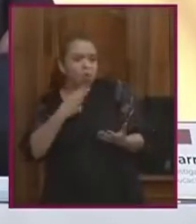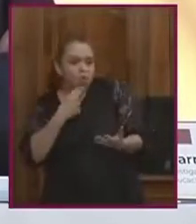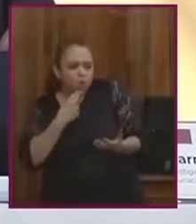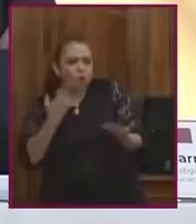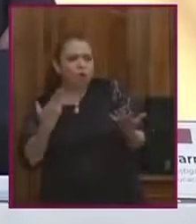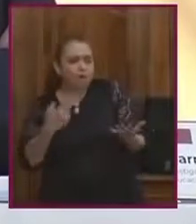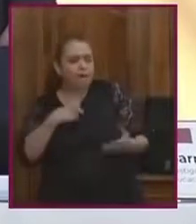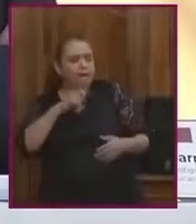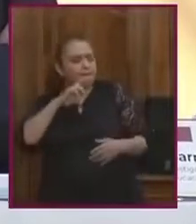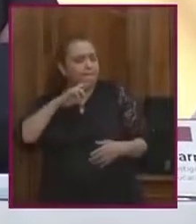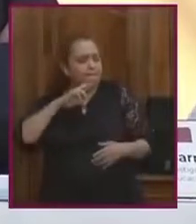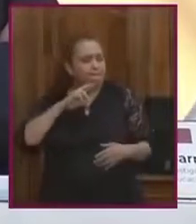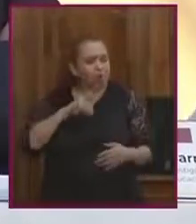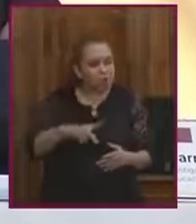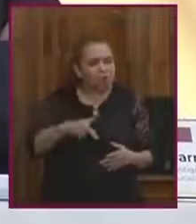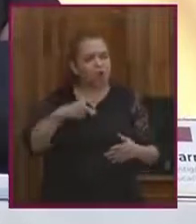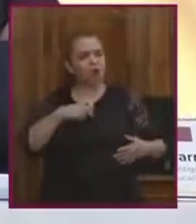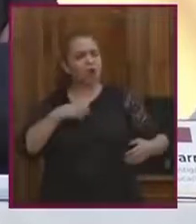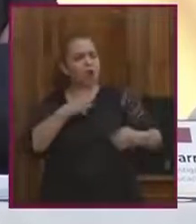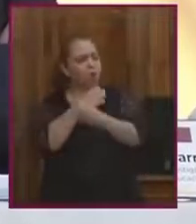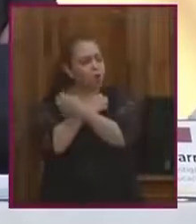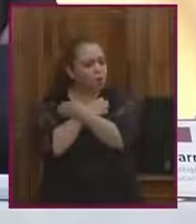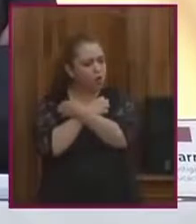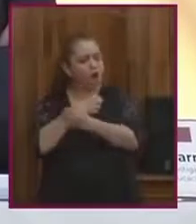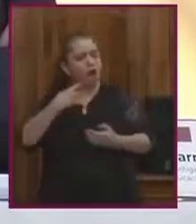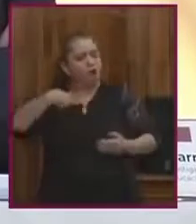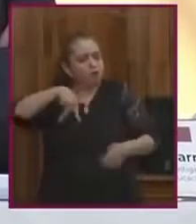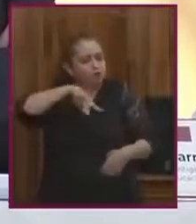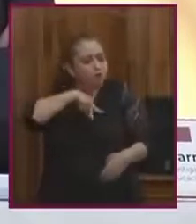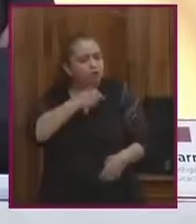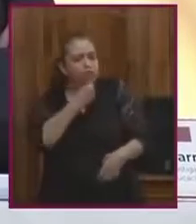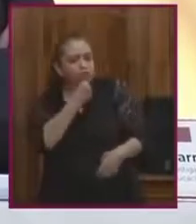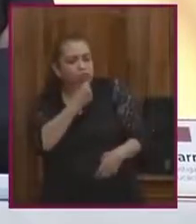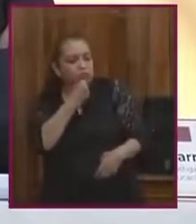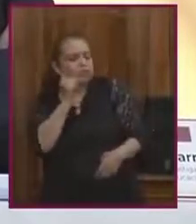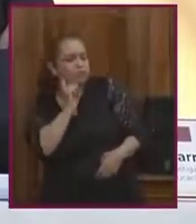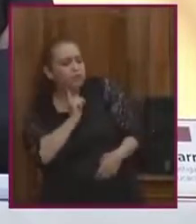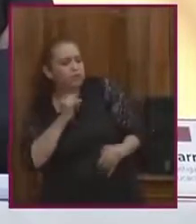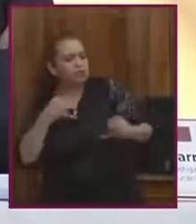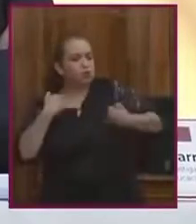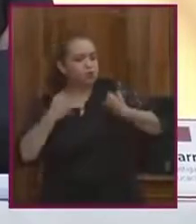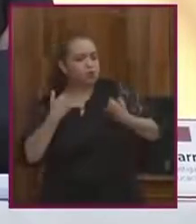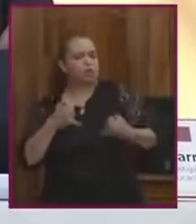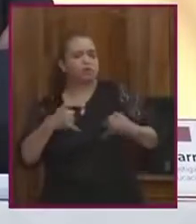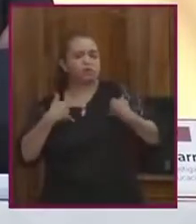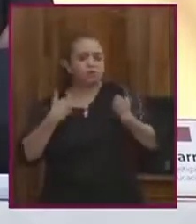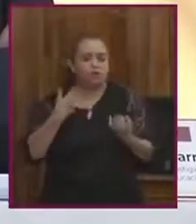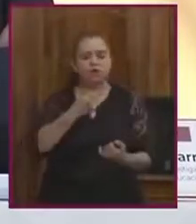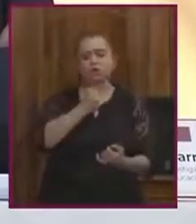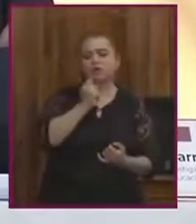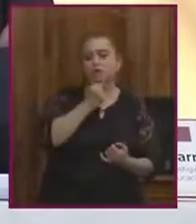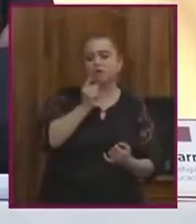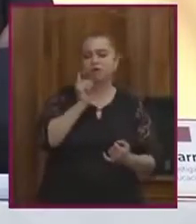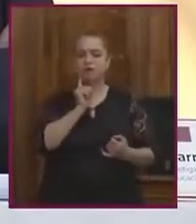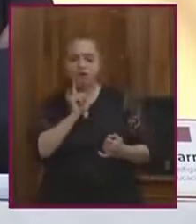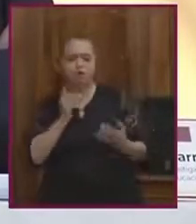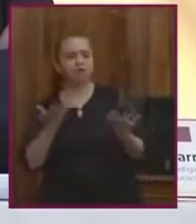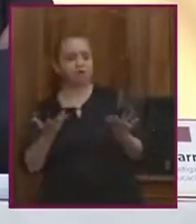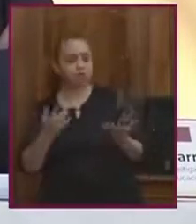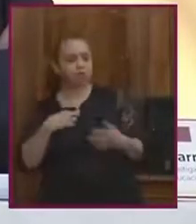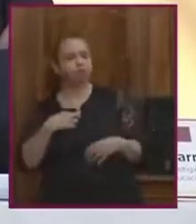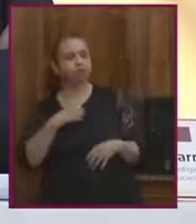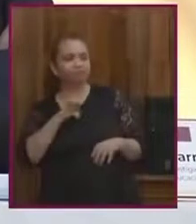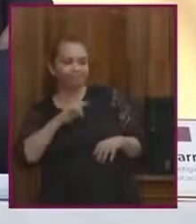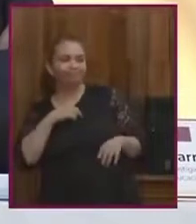mejor educación a nuestras niñas, a nuestros niños, a nuestros jóvenes y a nuestros adolescentes. Y concuerdo con